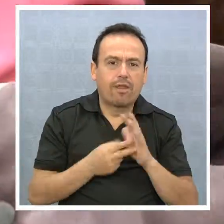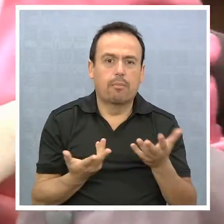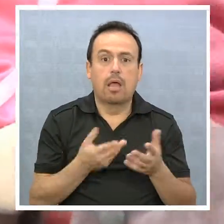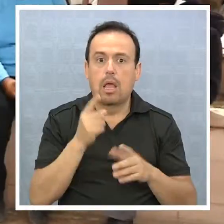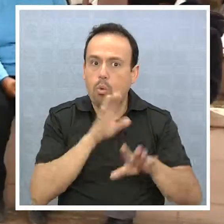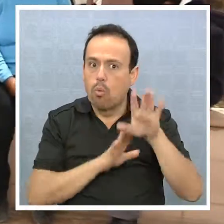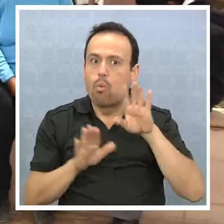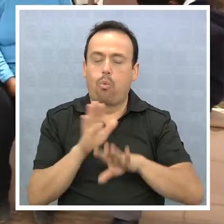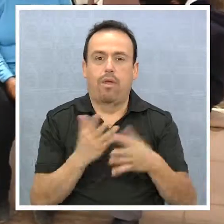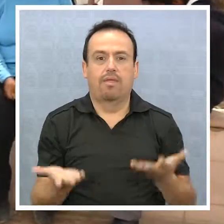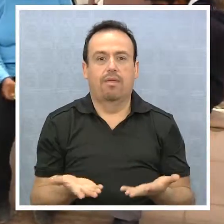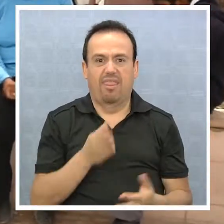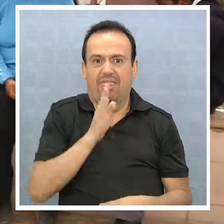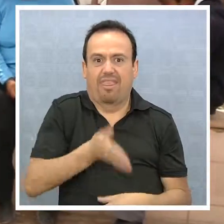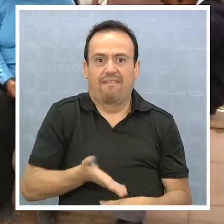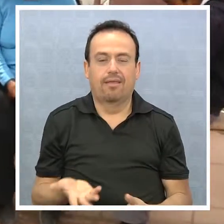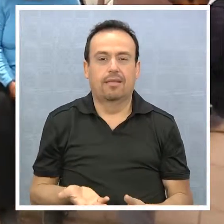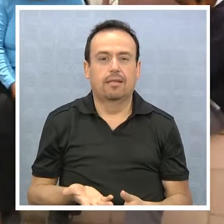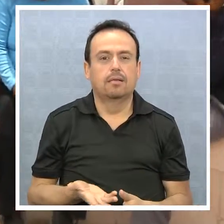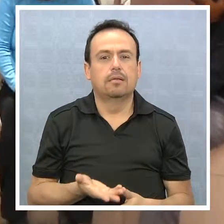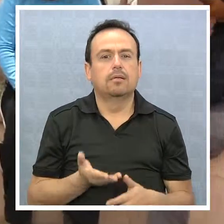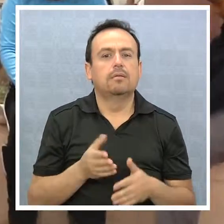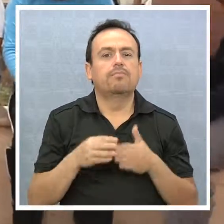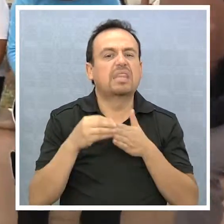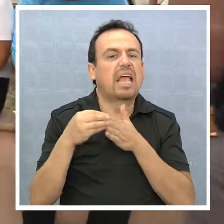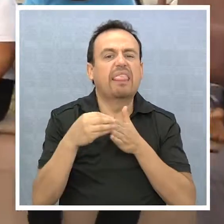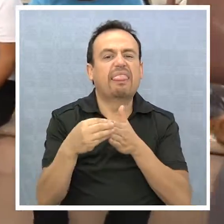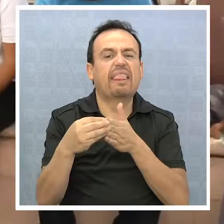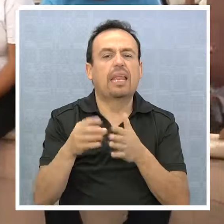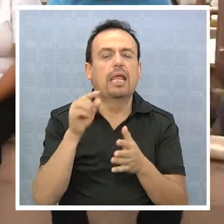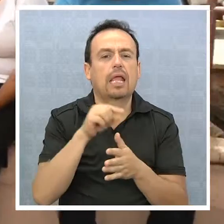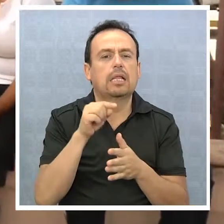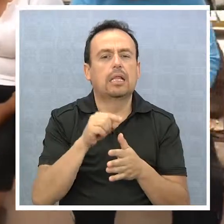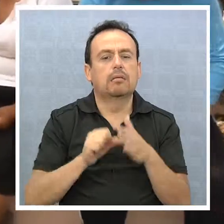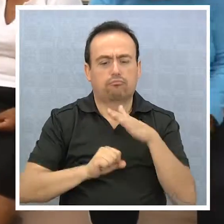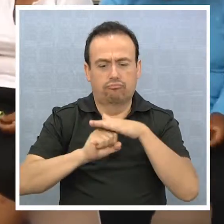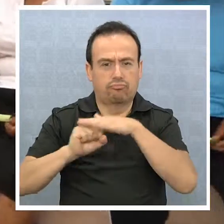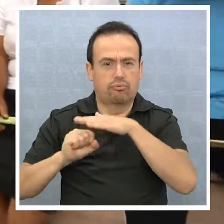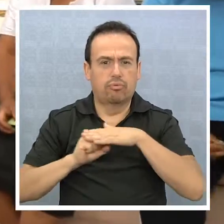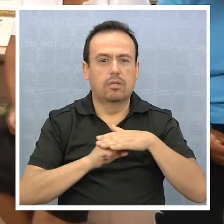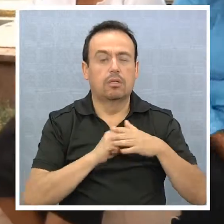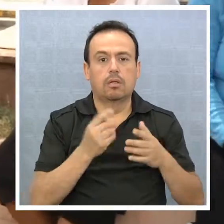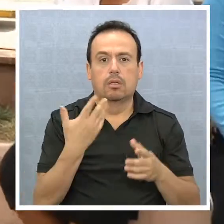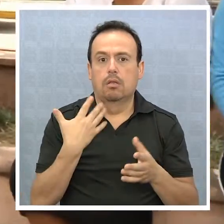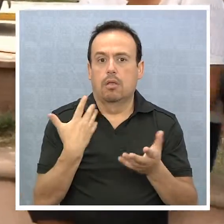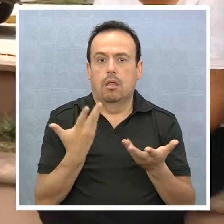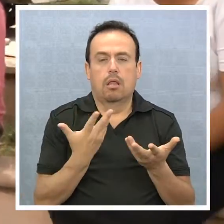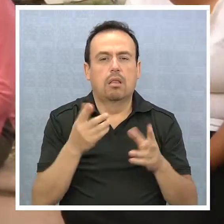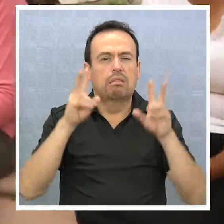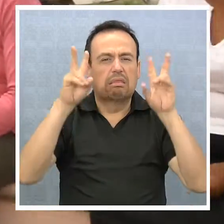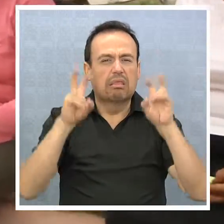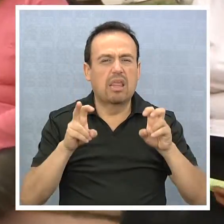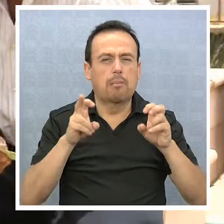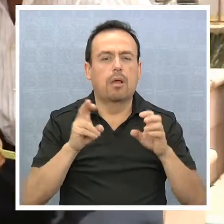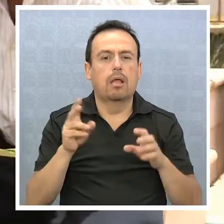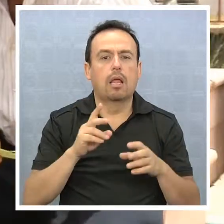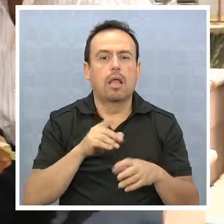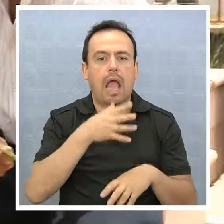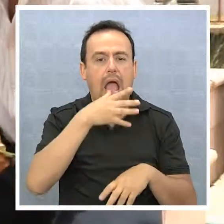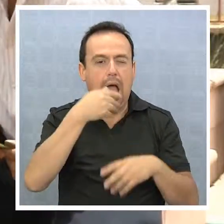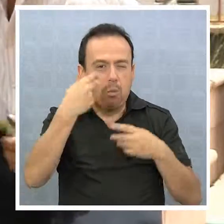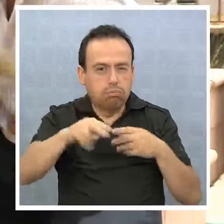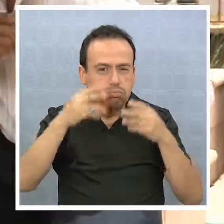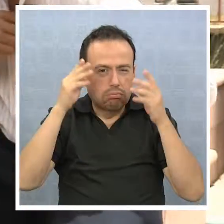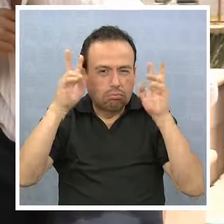entonces hay que cuidar ese elemento los dirigentes califican como de la mayor gravedad el tratamiento de los temas referidos